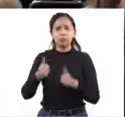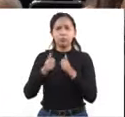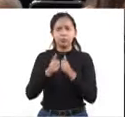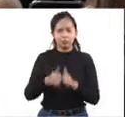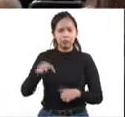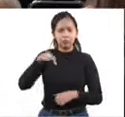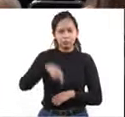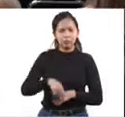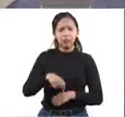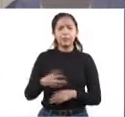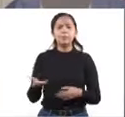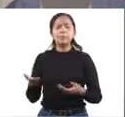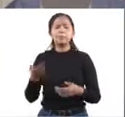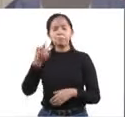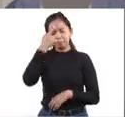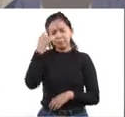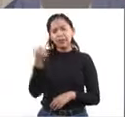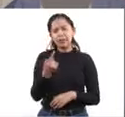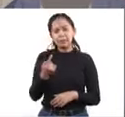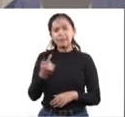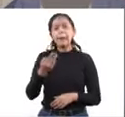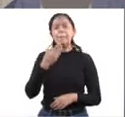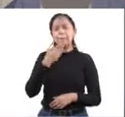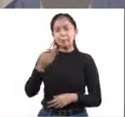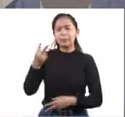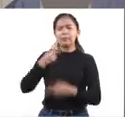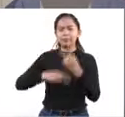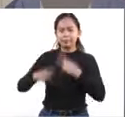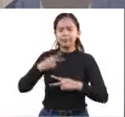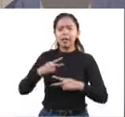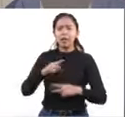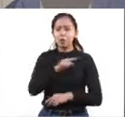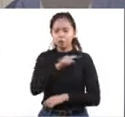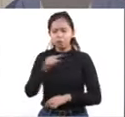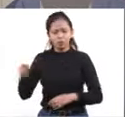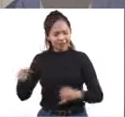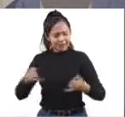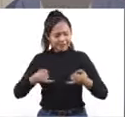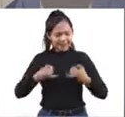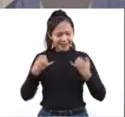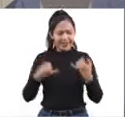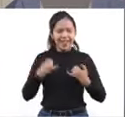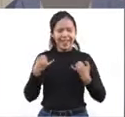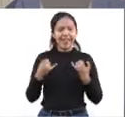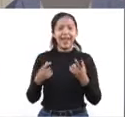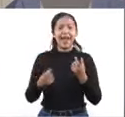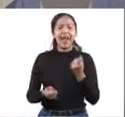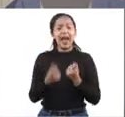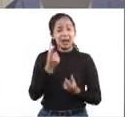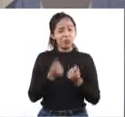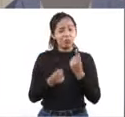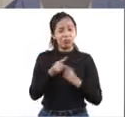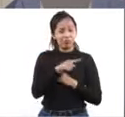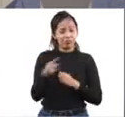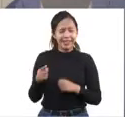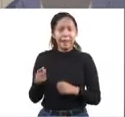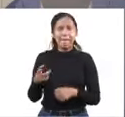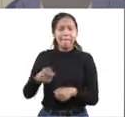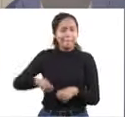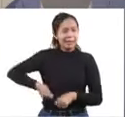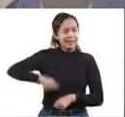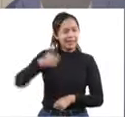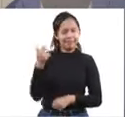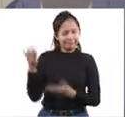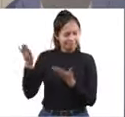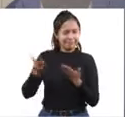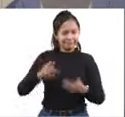bienvenida, sobre todo a ustedes jóvenes que nos visitan, algunos de ustedes por primera vez.